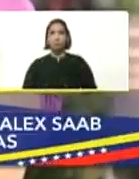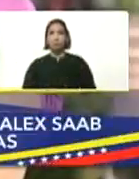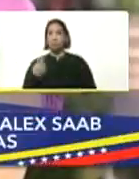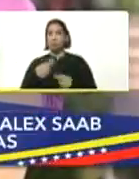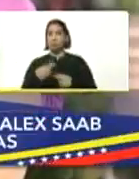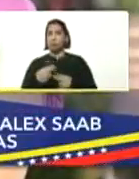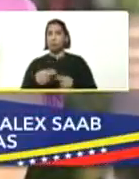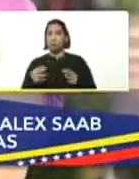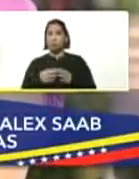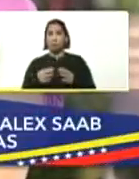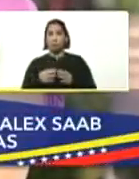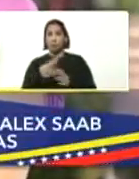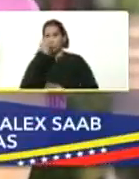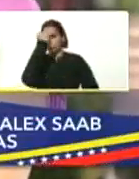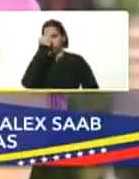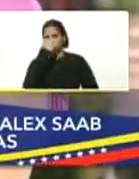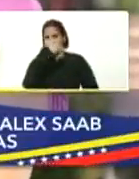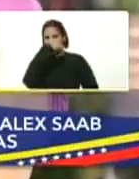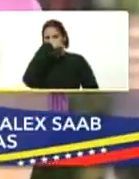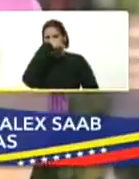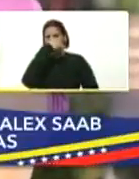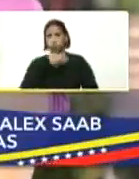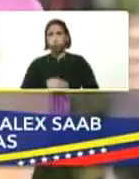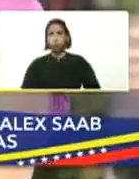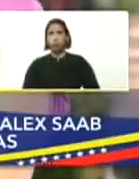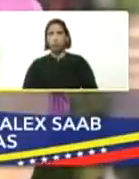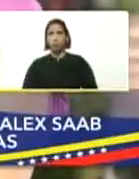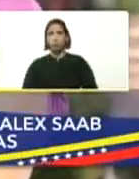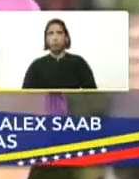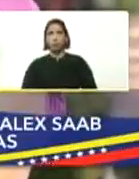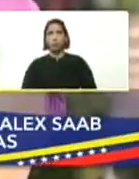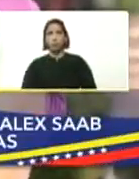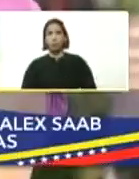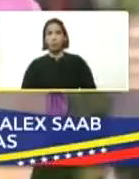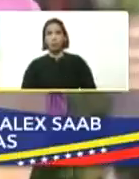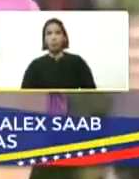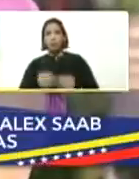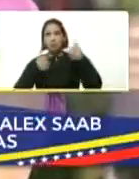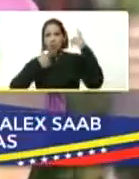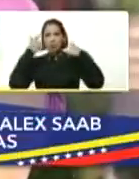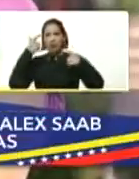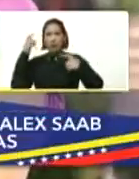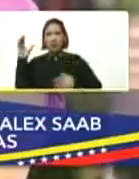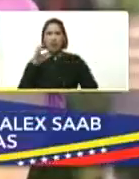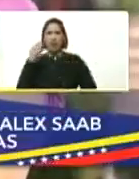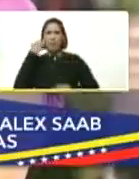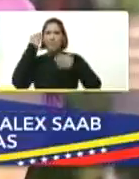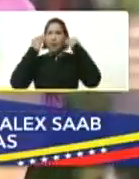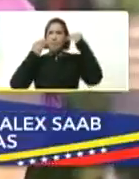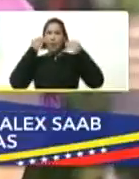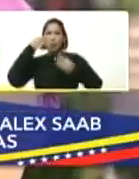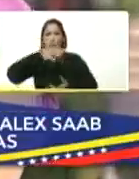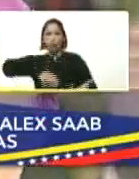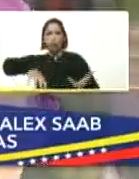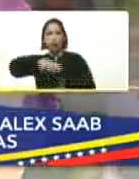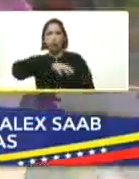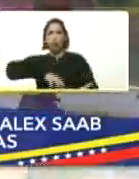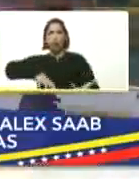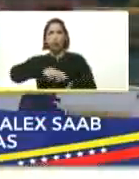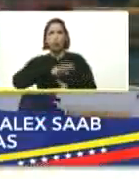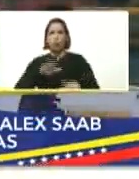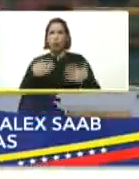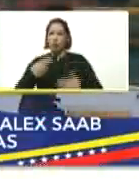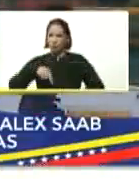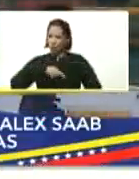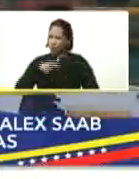Peligrosos grupos terroristas de Hugo Chávez en Caracas planean disturbios. Cuando